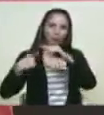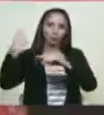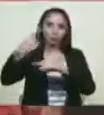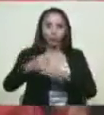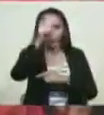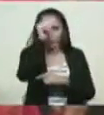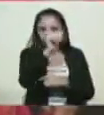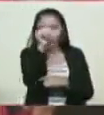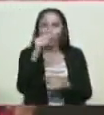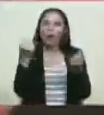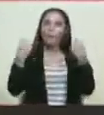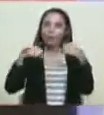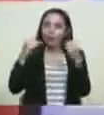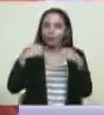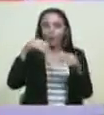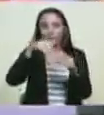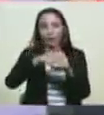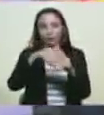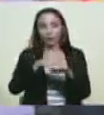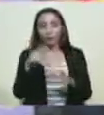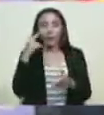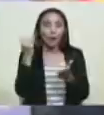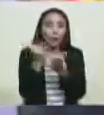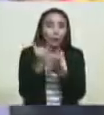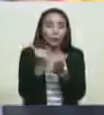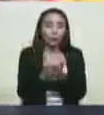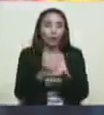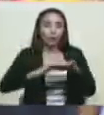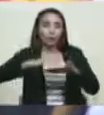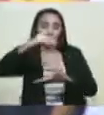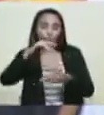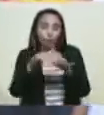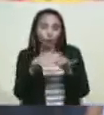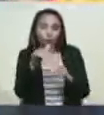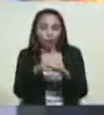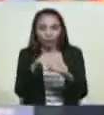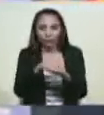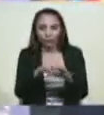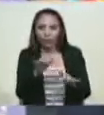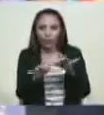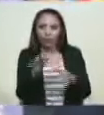va a haber un simulacro para probar la maquinaria del 4x4.